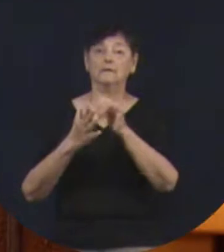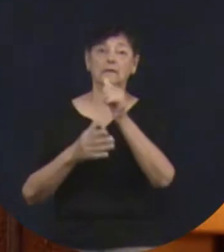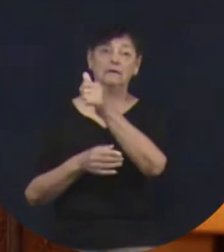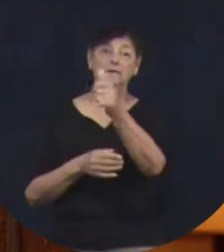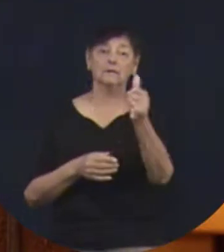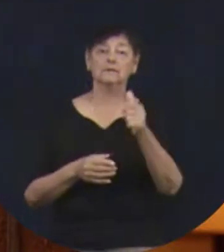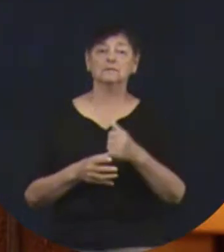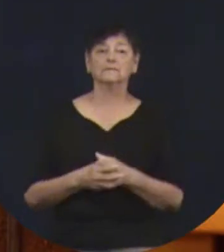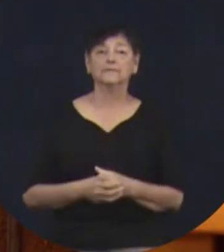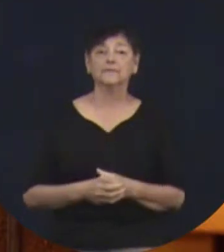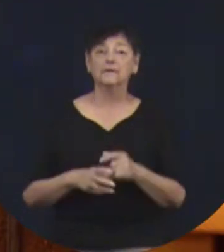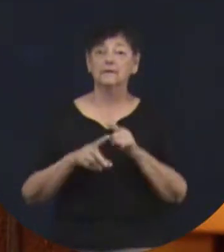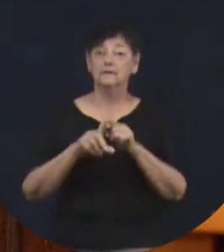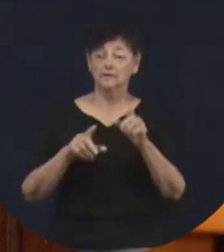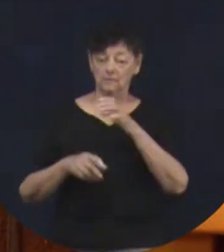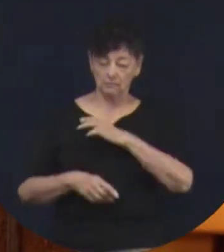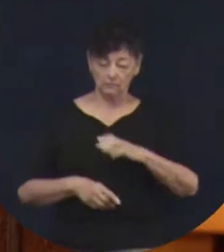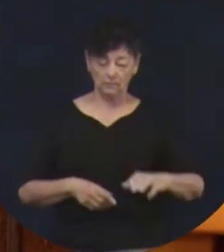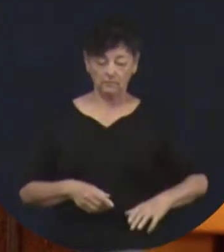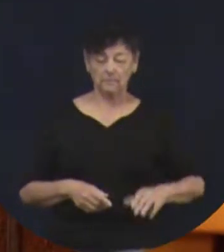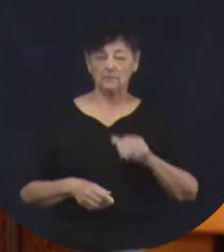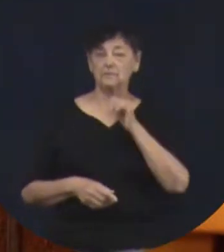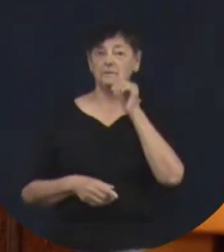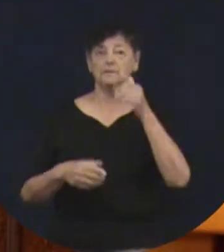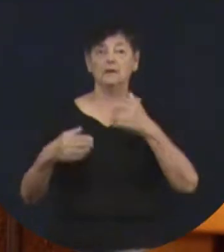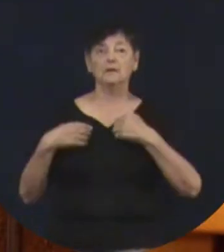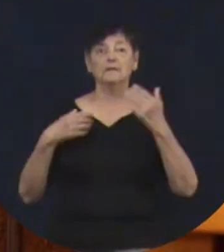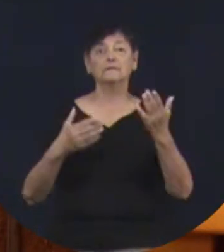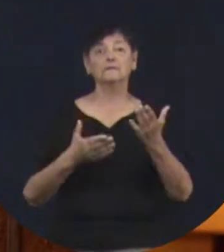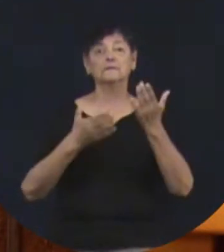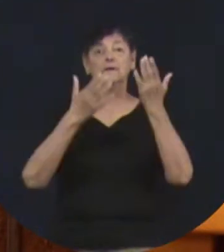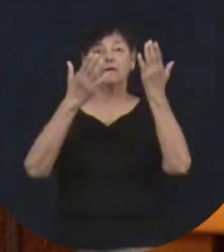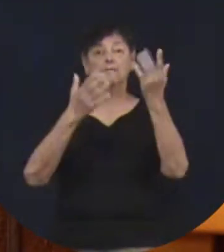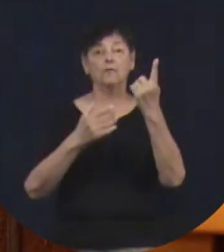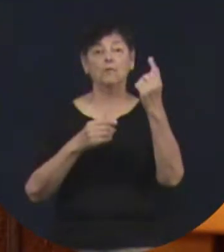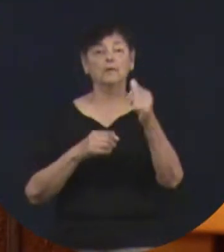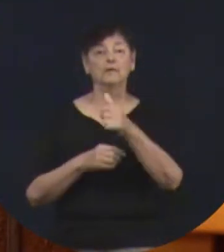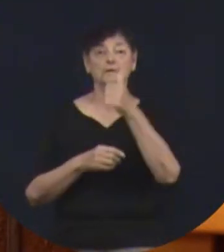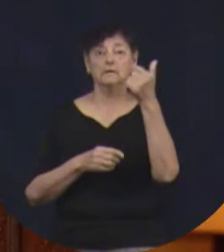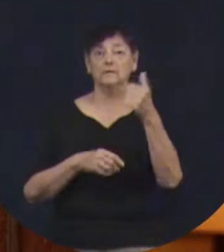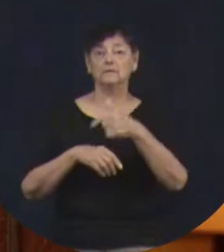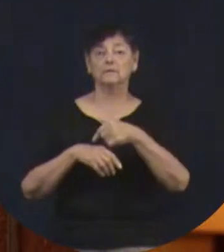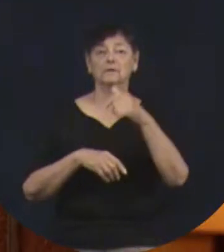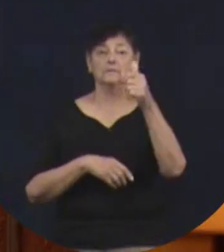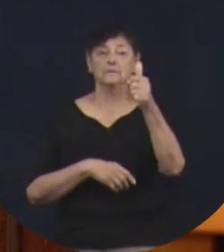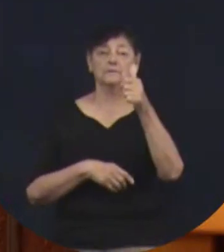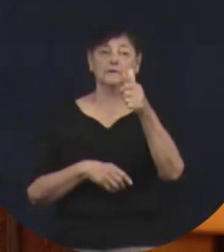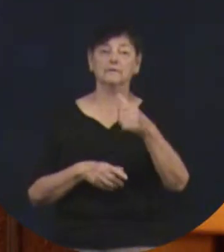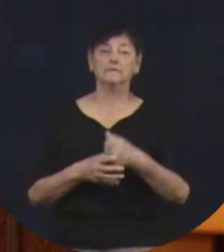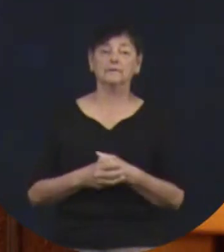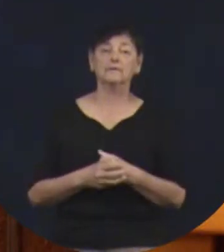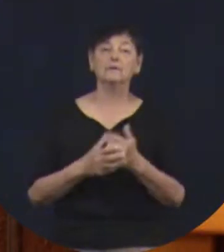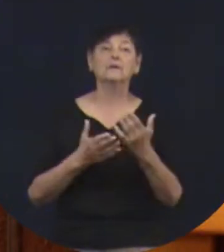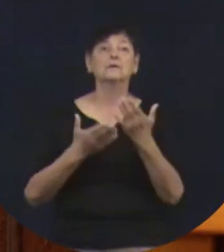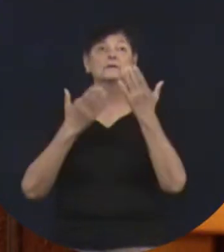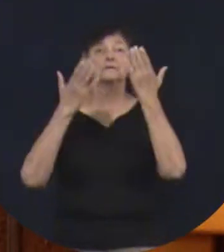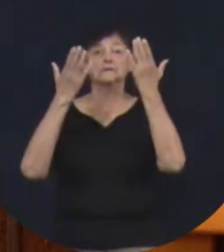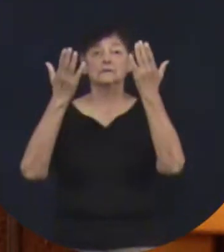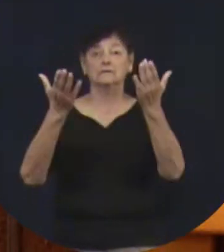suya. Pero Cristo no tuvo que ofrecerse una y otra vez a sí mismo en